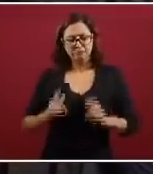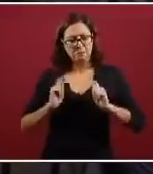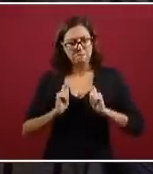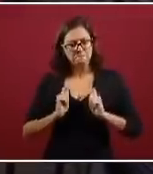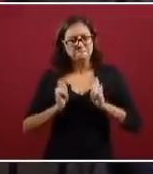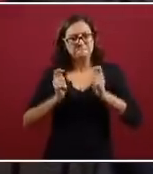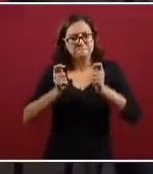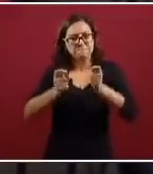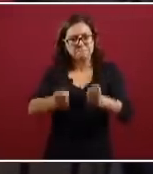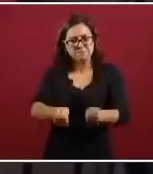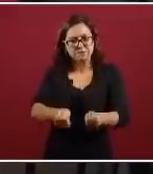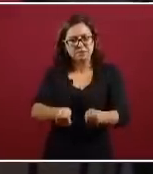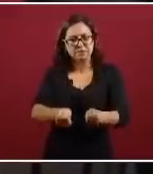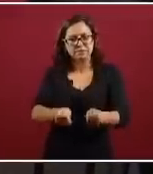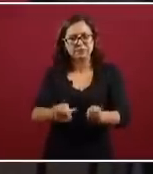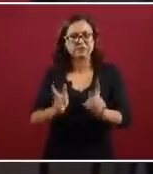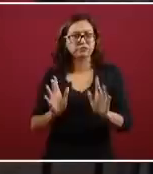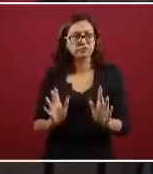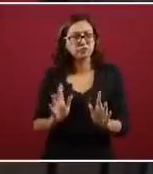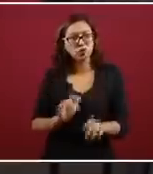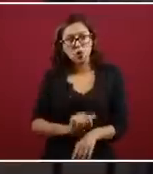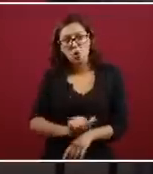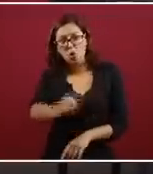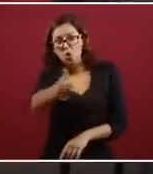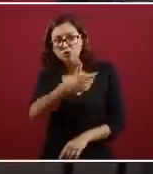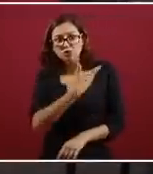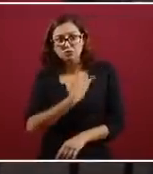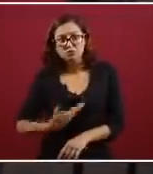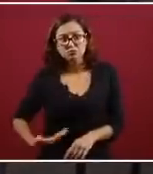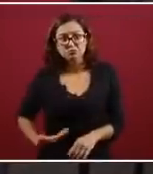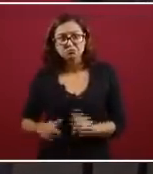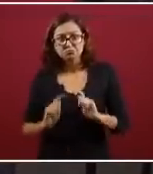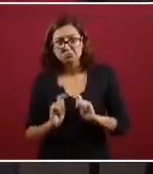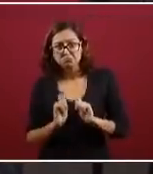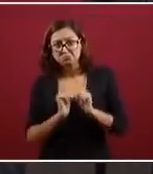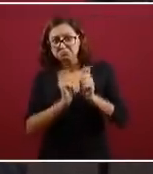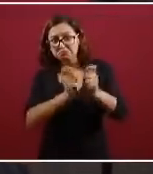y que vengan otros.